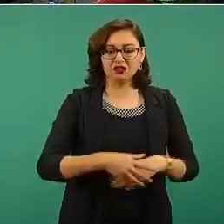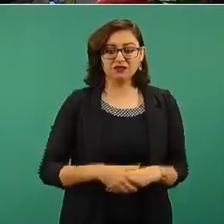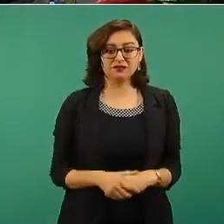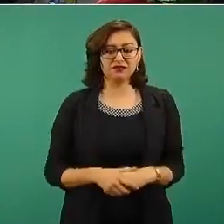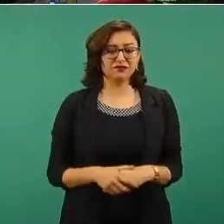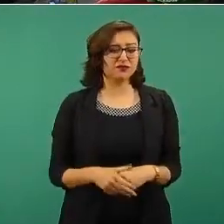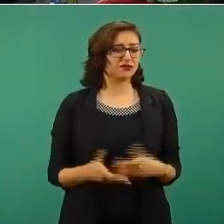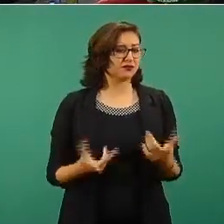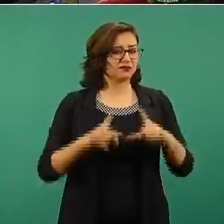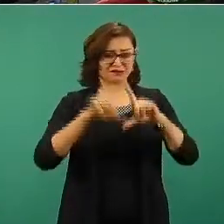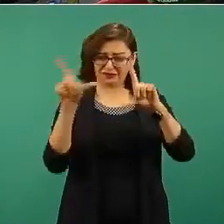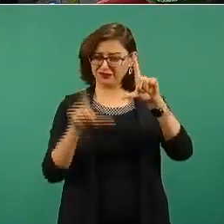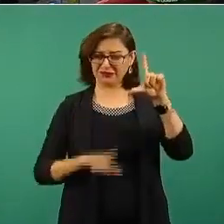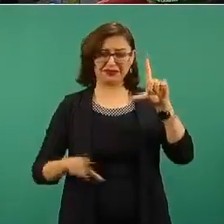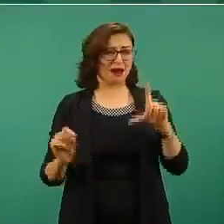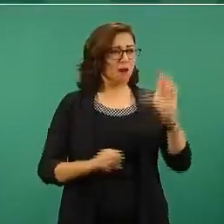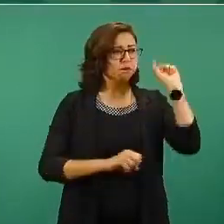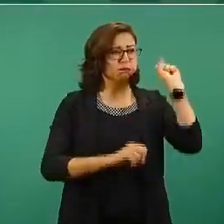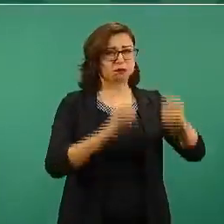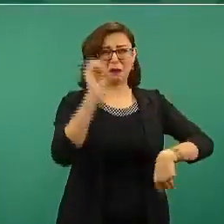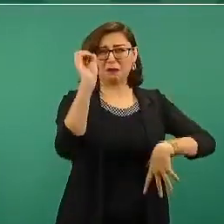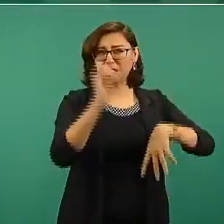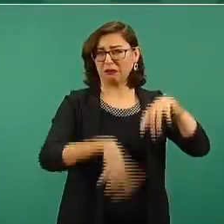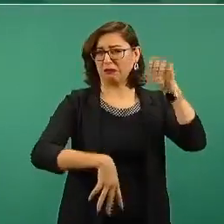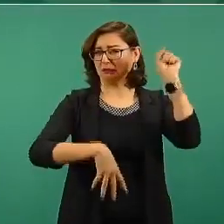dejaron hospitales por todos lados.